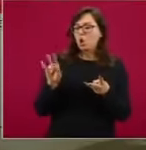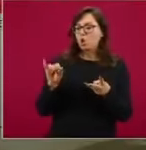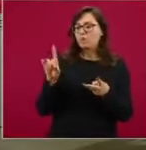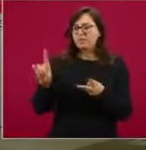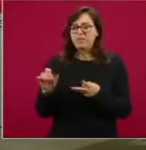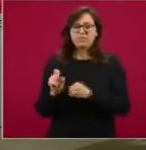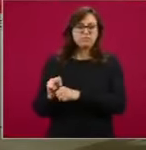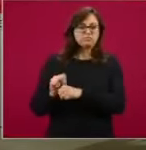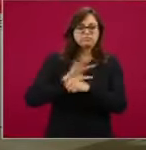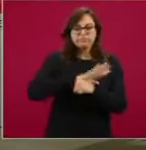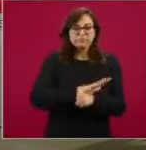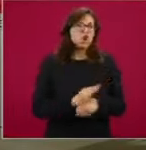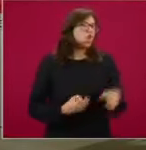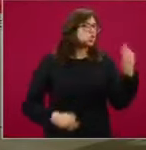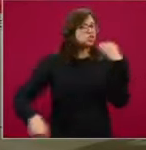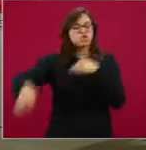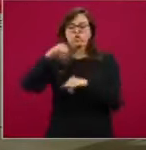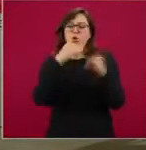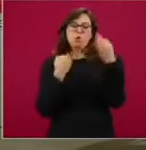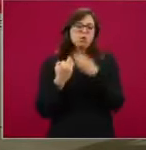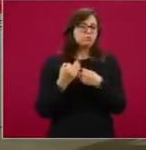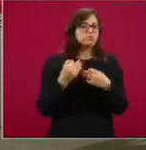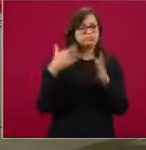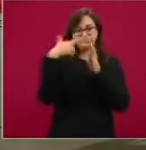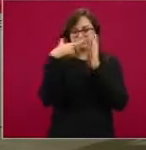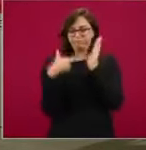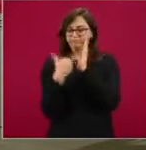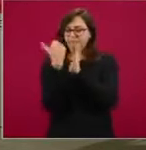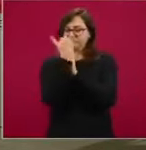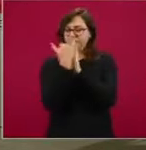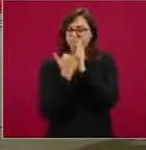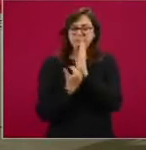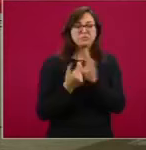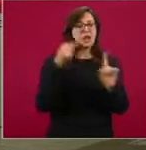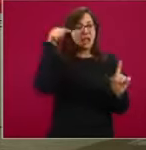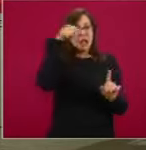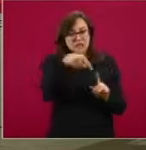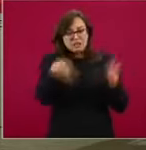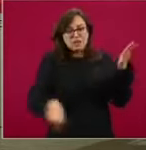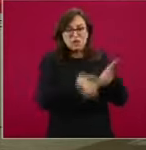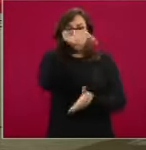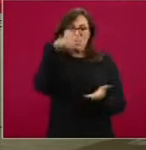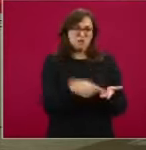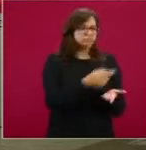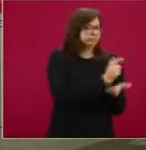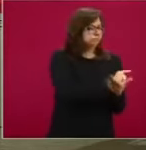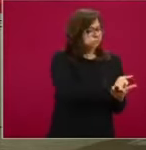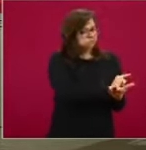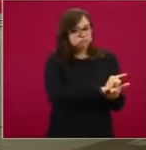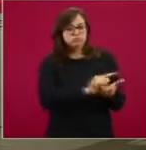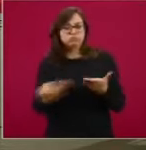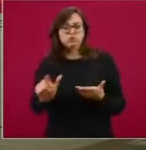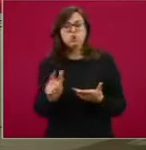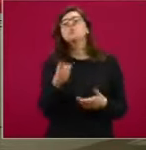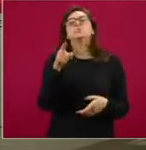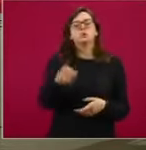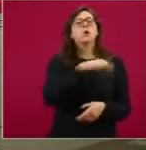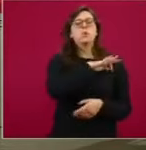un lineamiento técnico para la bioseguridad y las sedes del examen. Este lineamiento está en la página